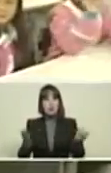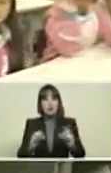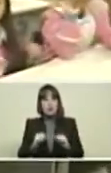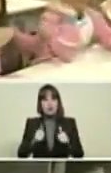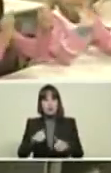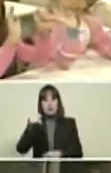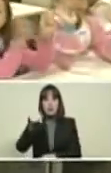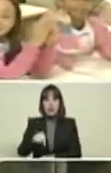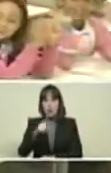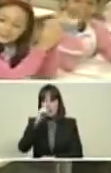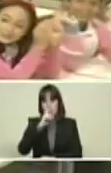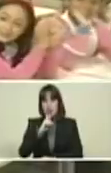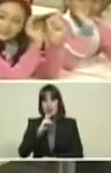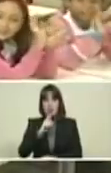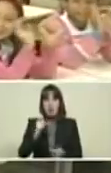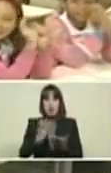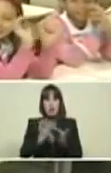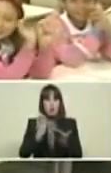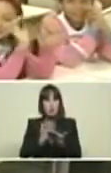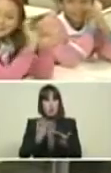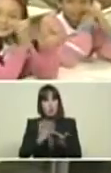comenzando este año escolar.